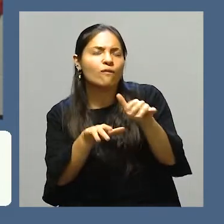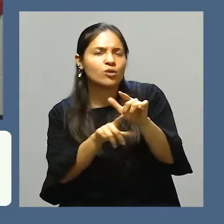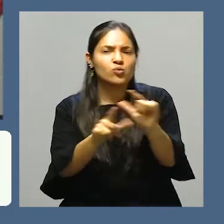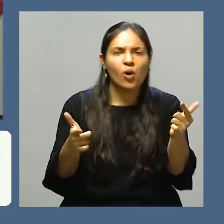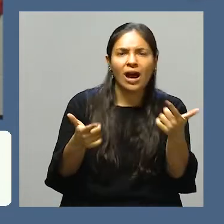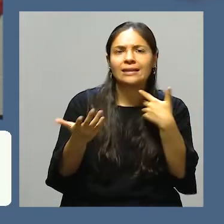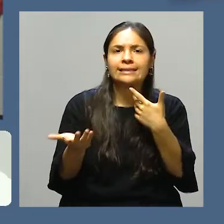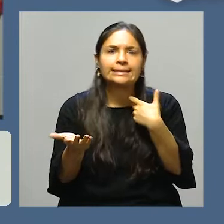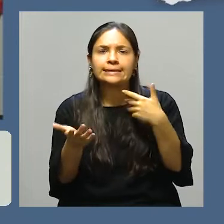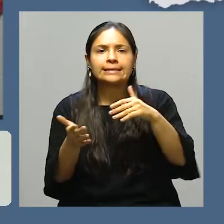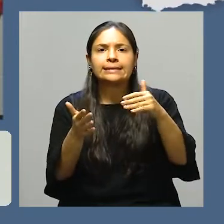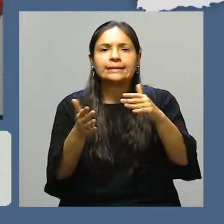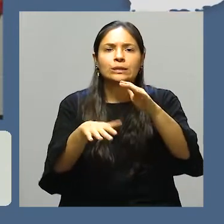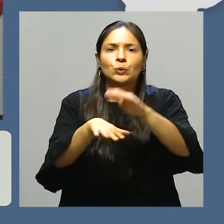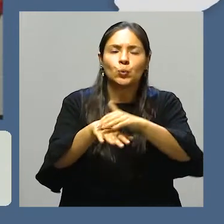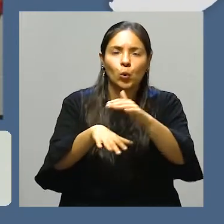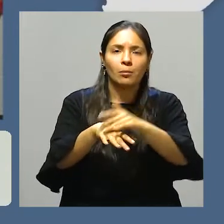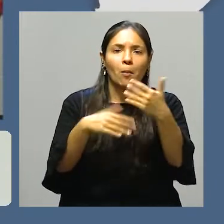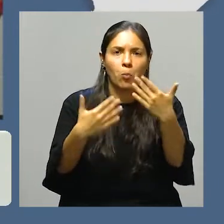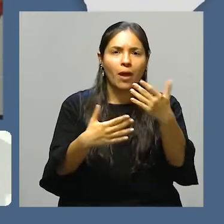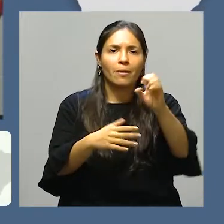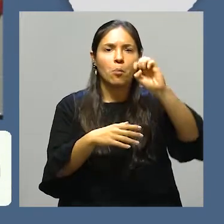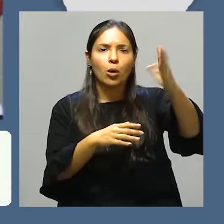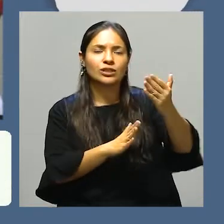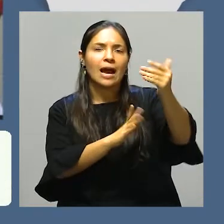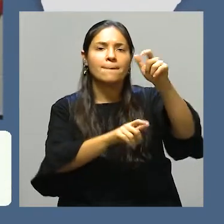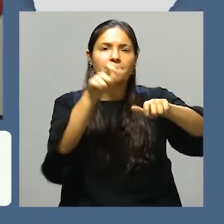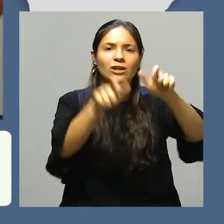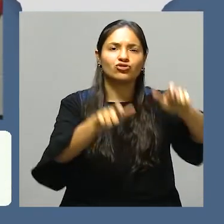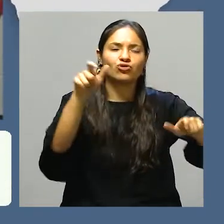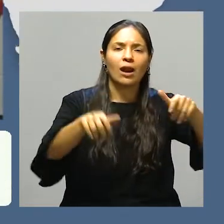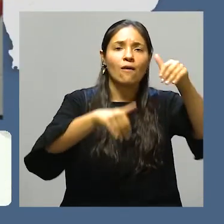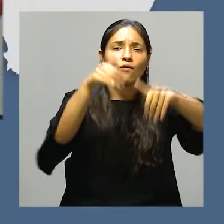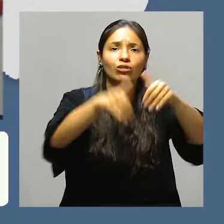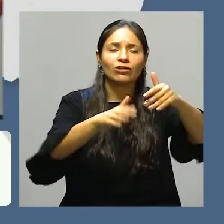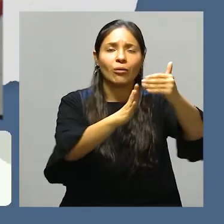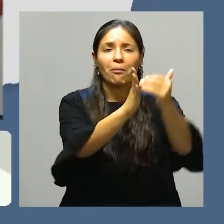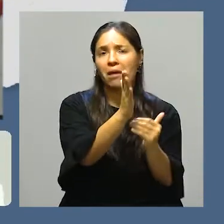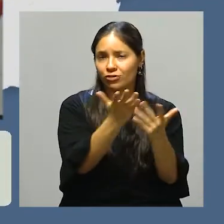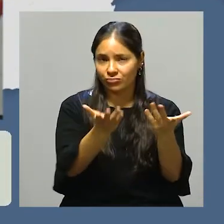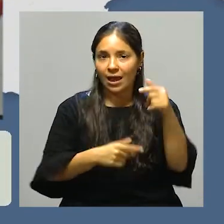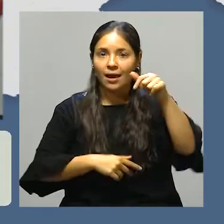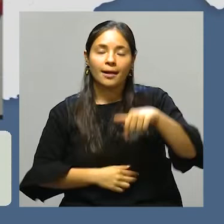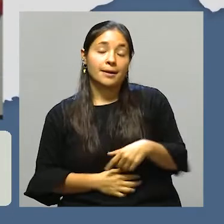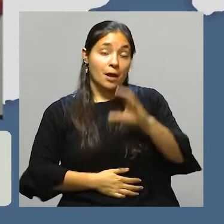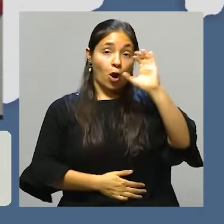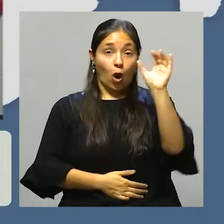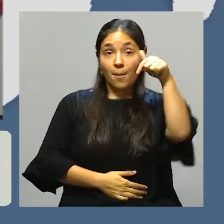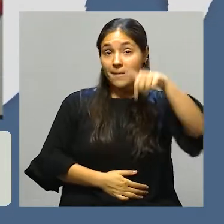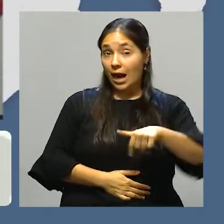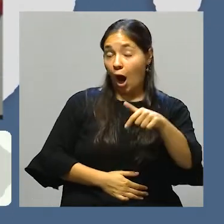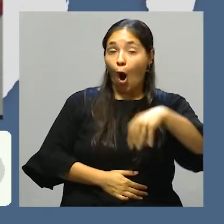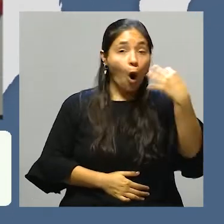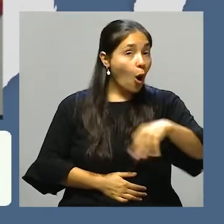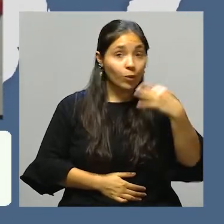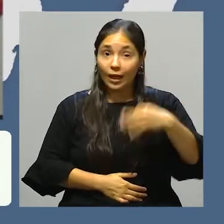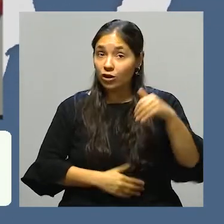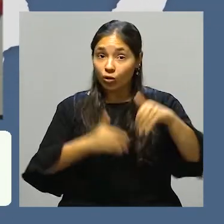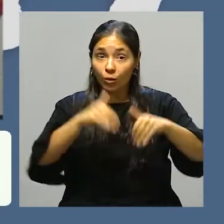ocurrido en Colombia desde hace mucho tiempo en términos de elecciones, y es que se tuviera una sensación y